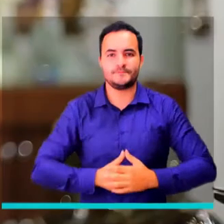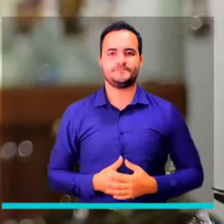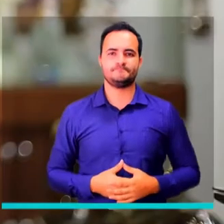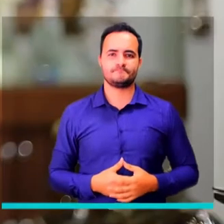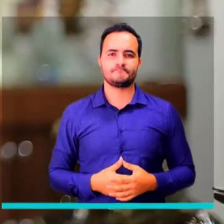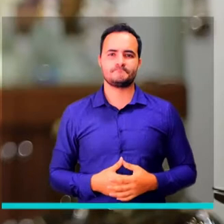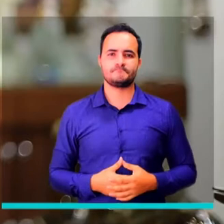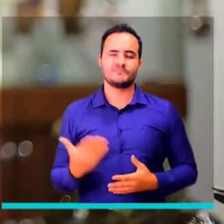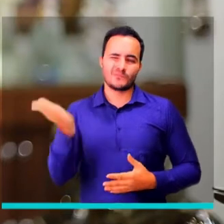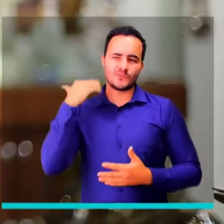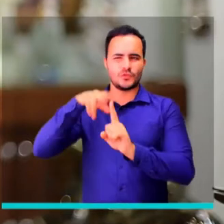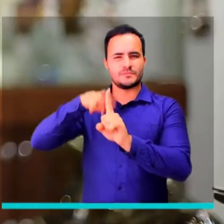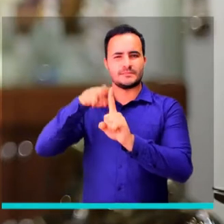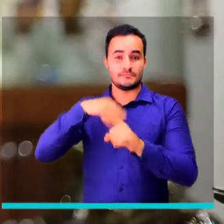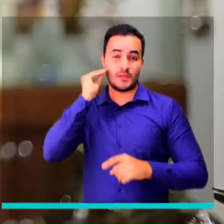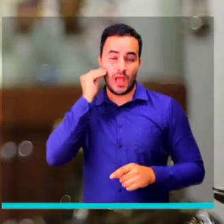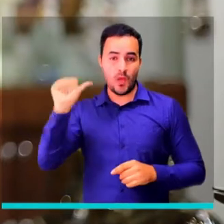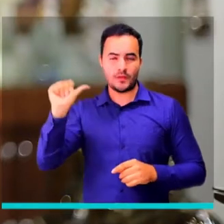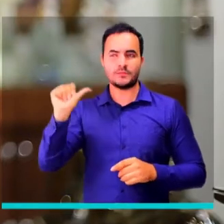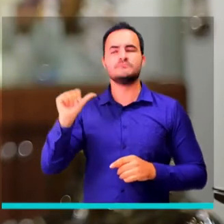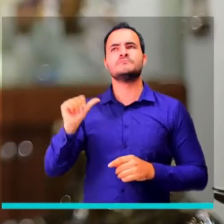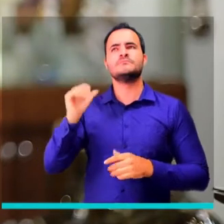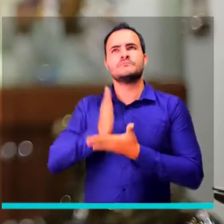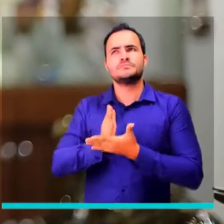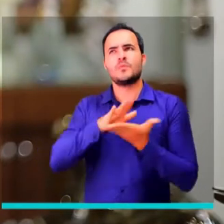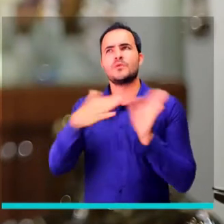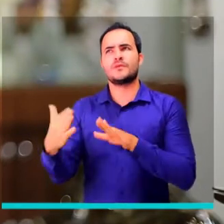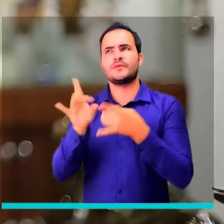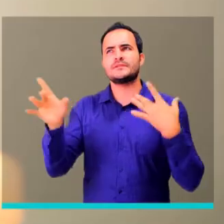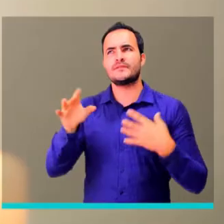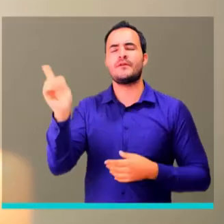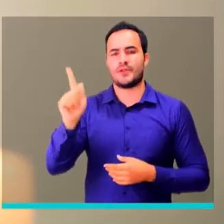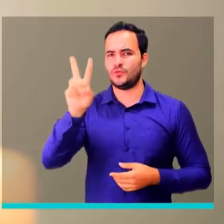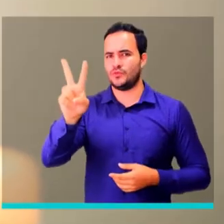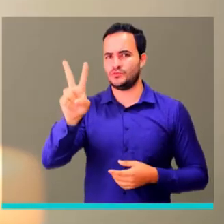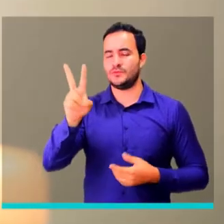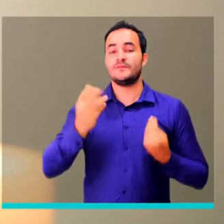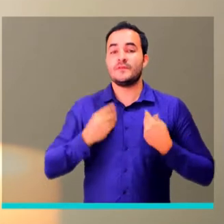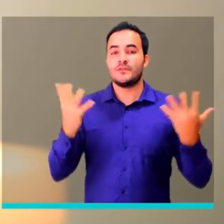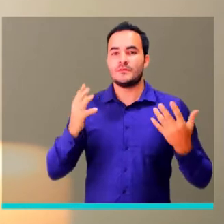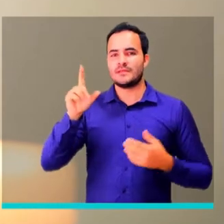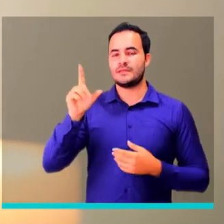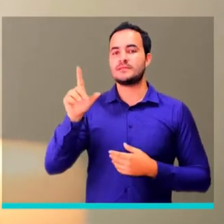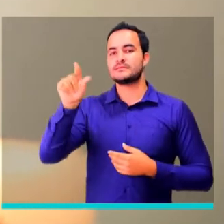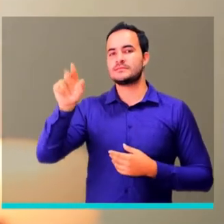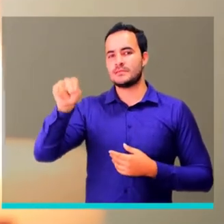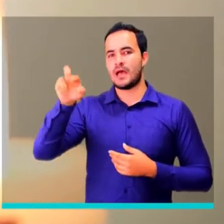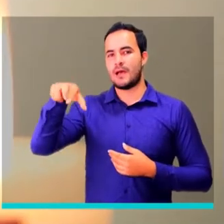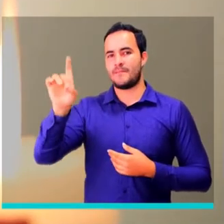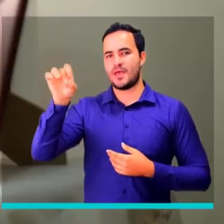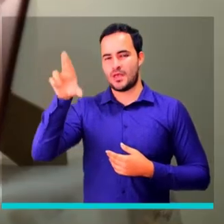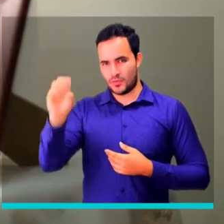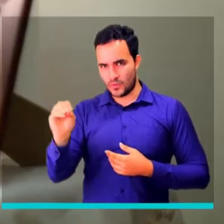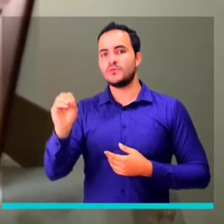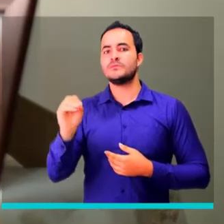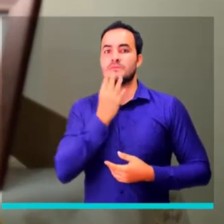Hace 2 meses mi abuela, ella murió el 2 de febrero. Ella vivía en San Pedro de los Milagros, en una vereda llamada San